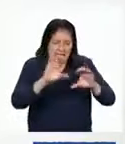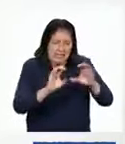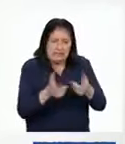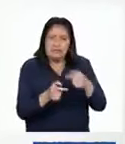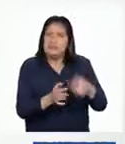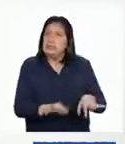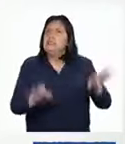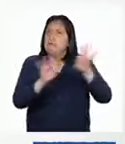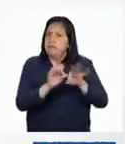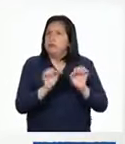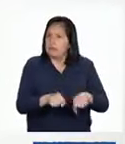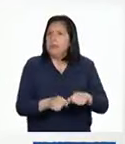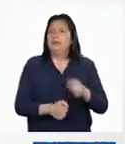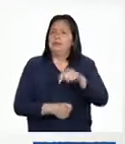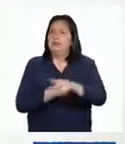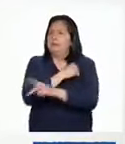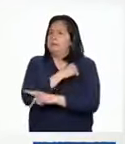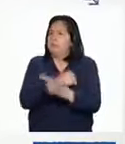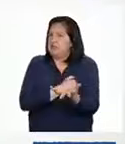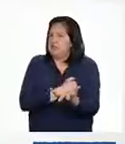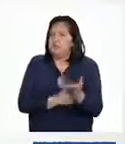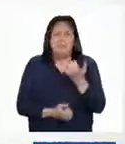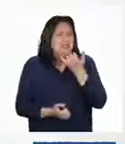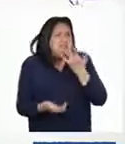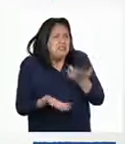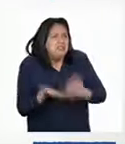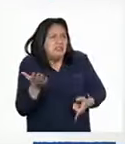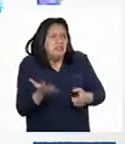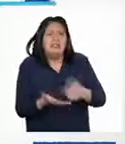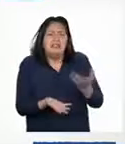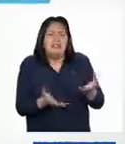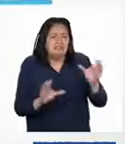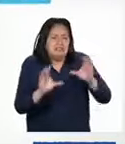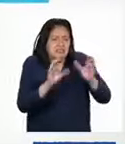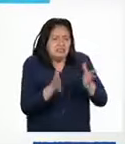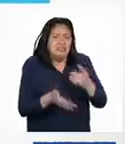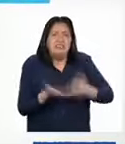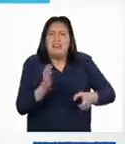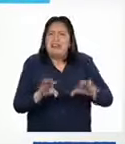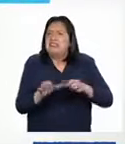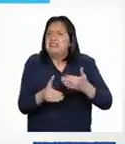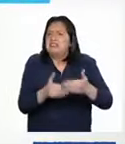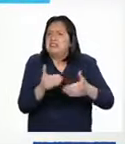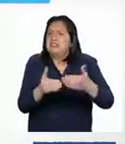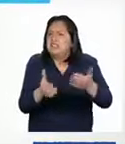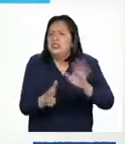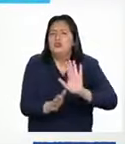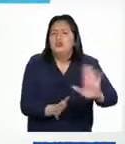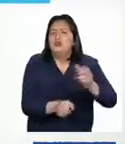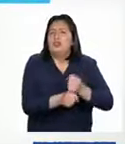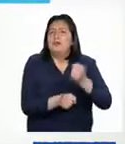ciencias es importante para nuestro país y qué pasos siguen las científicas y científicos en su trabajo? Vamos a conocerla.